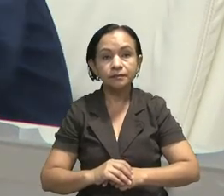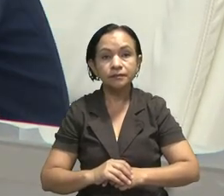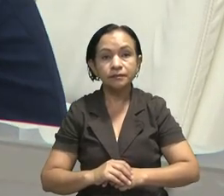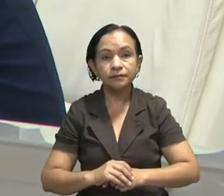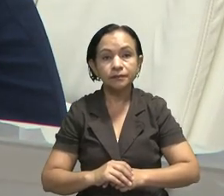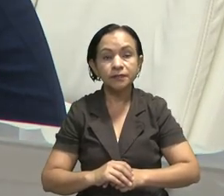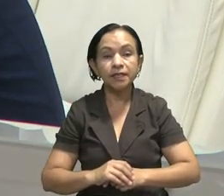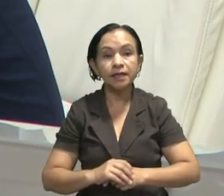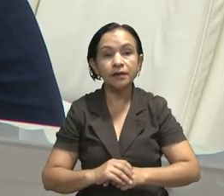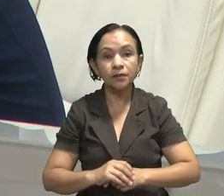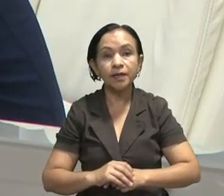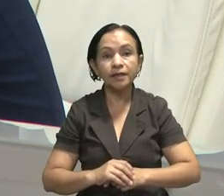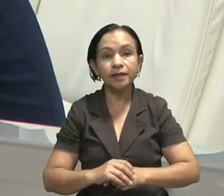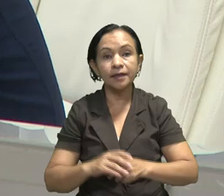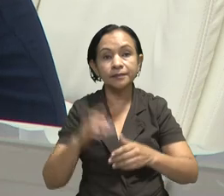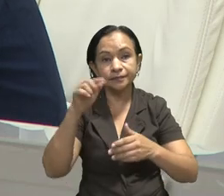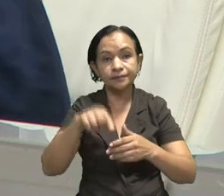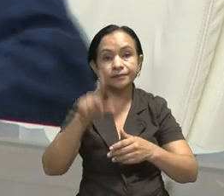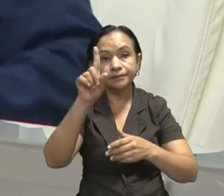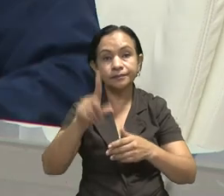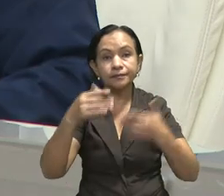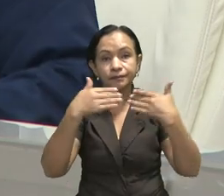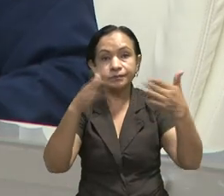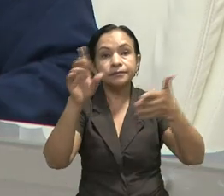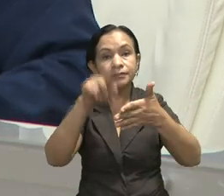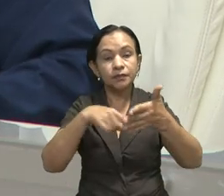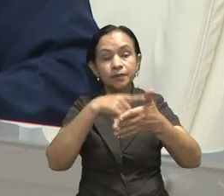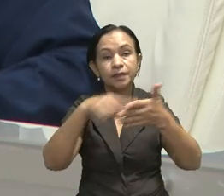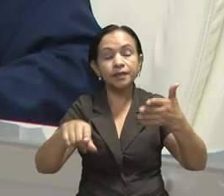A votación el artículo primero. Se abre la votación.